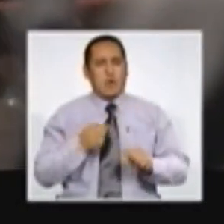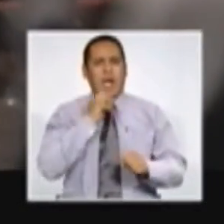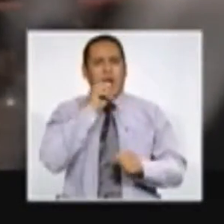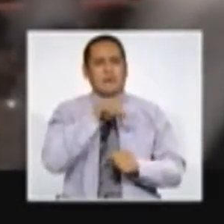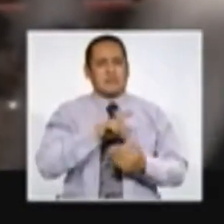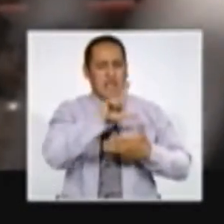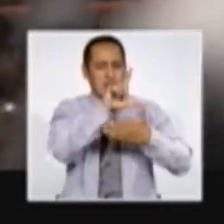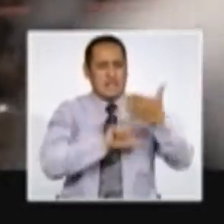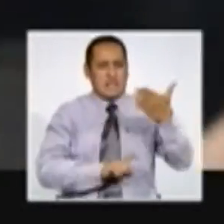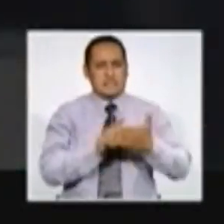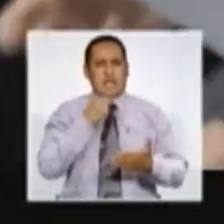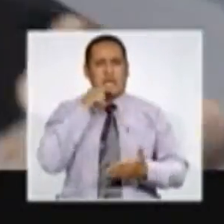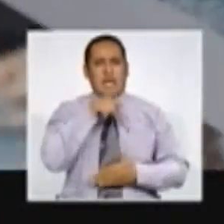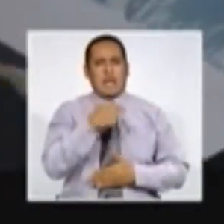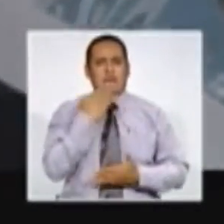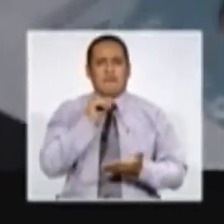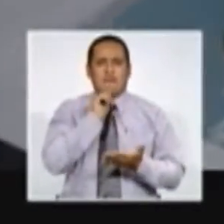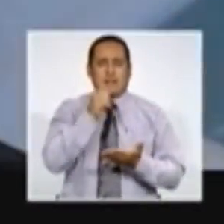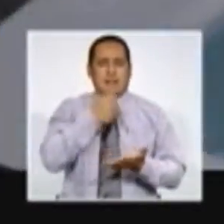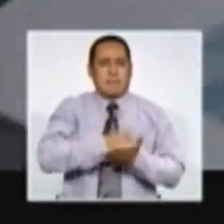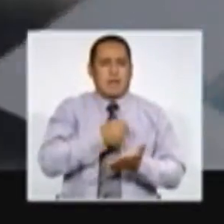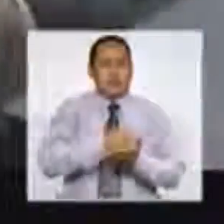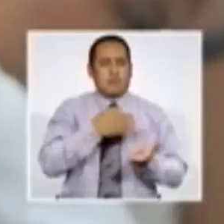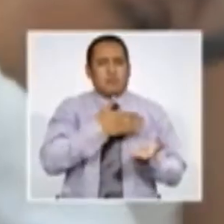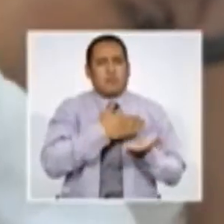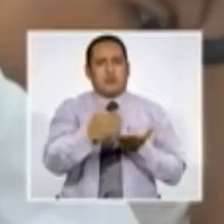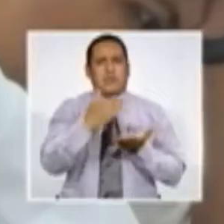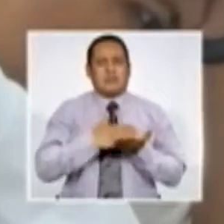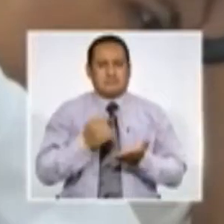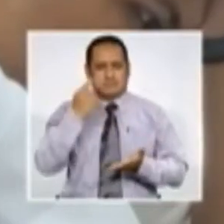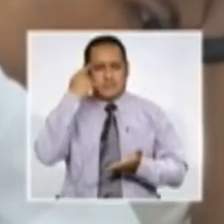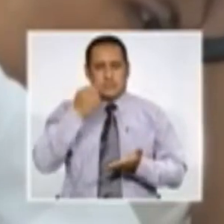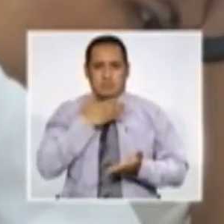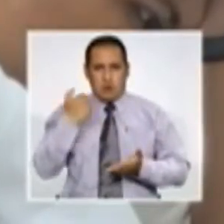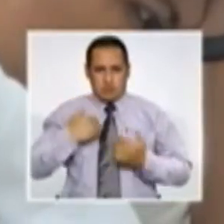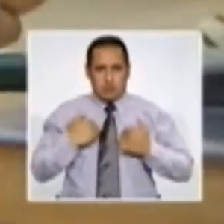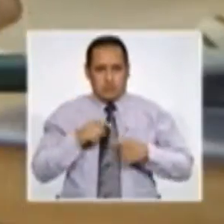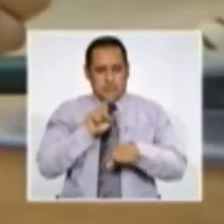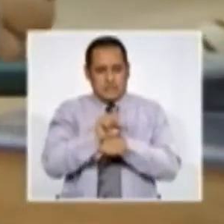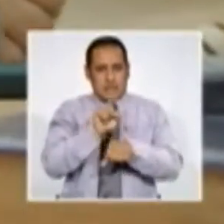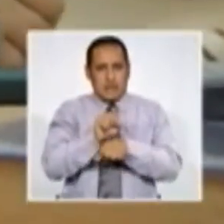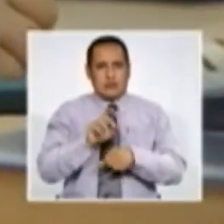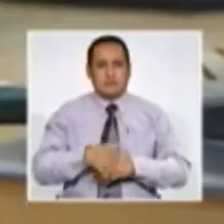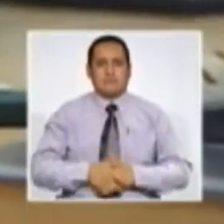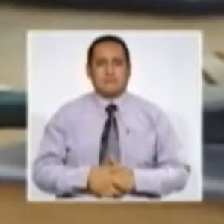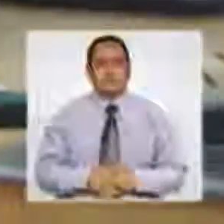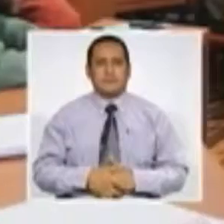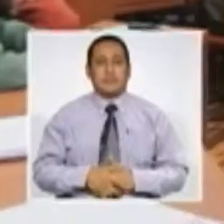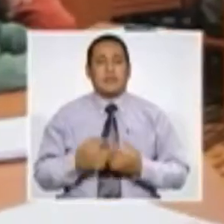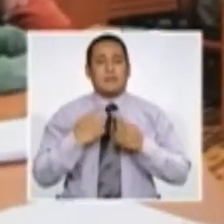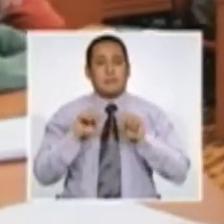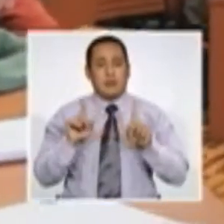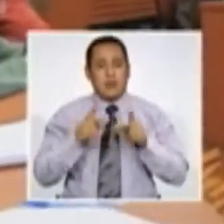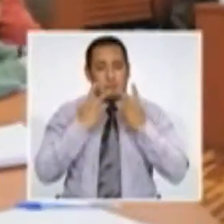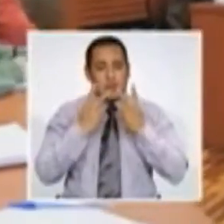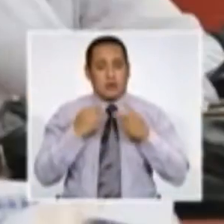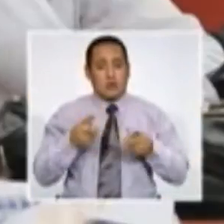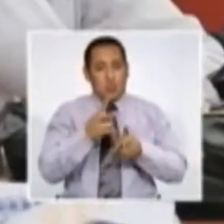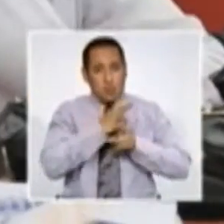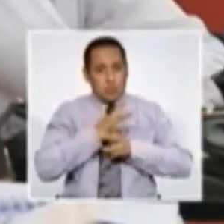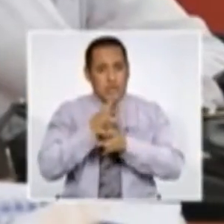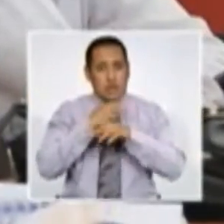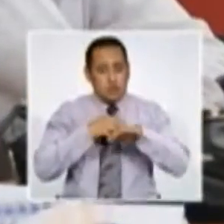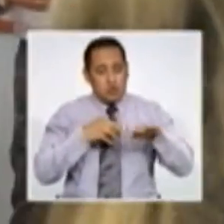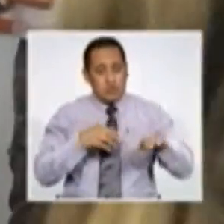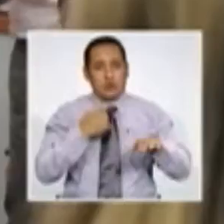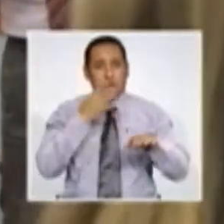vergüenza precisamente a quien se supone su interés y compromiso, formar y educar. Pese a que